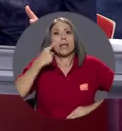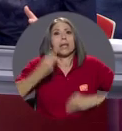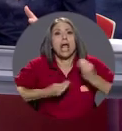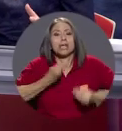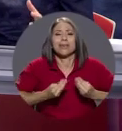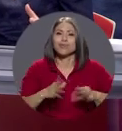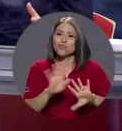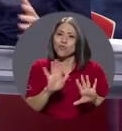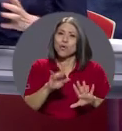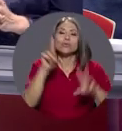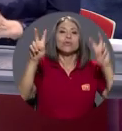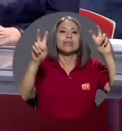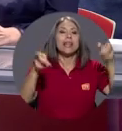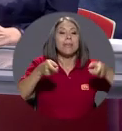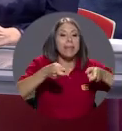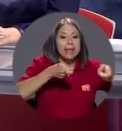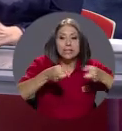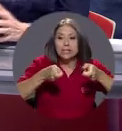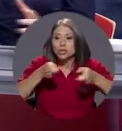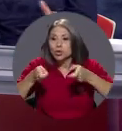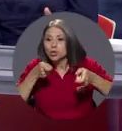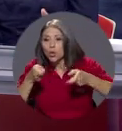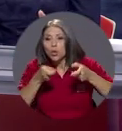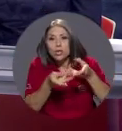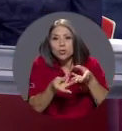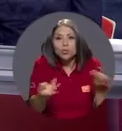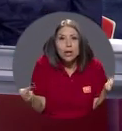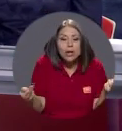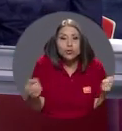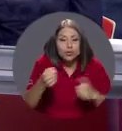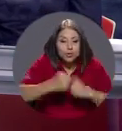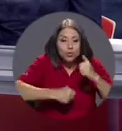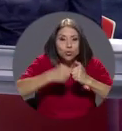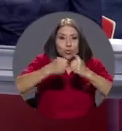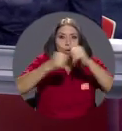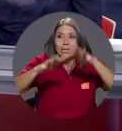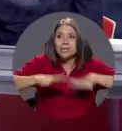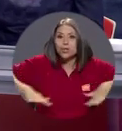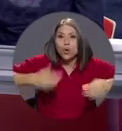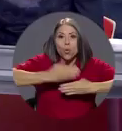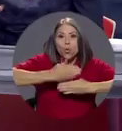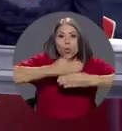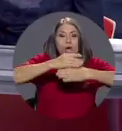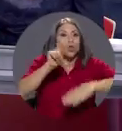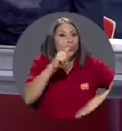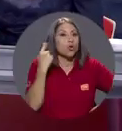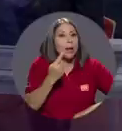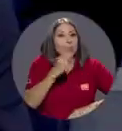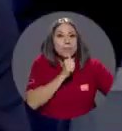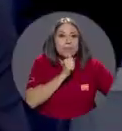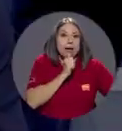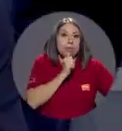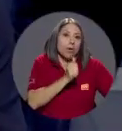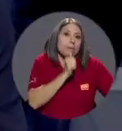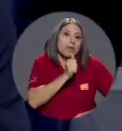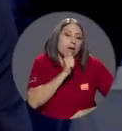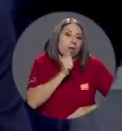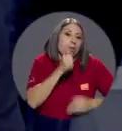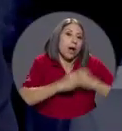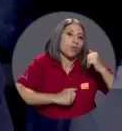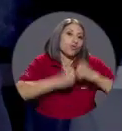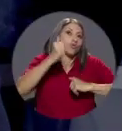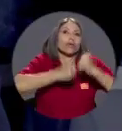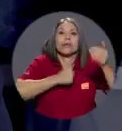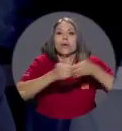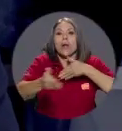tema de gestión de suelos, es un tema de manejo de suelos, es un tema de la estructuración inmobiliaria, no solamente del sector privado, que el sector privado va a construir donde